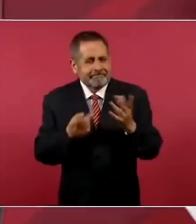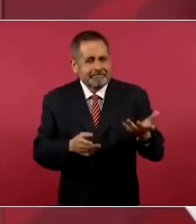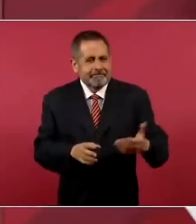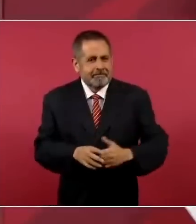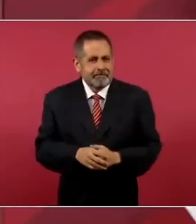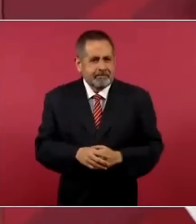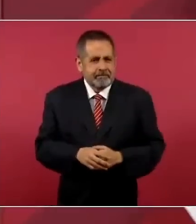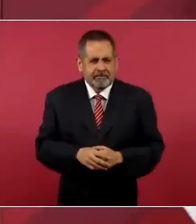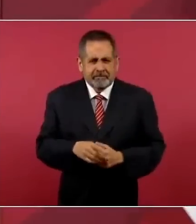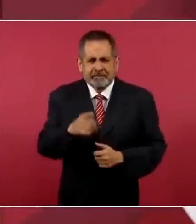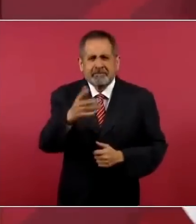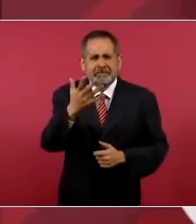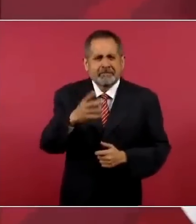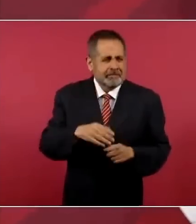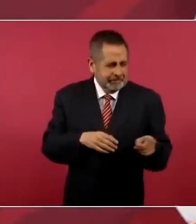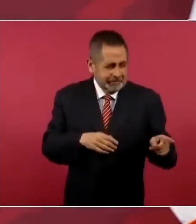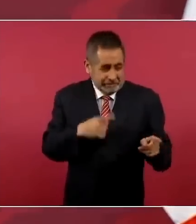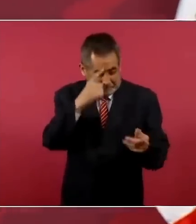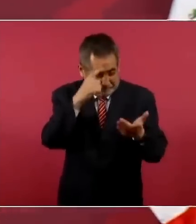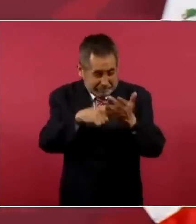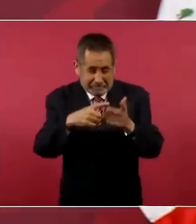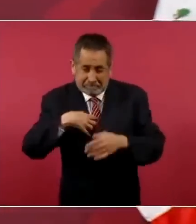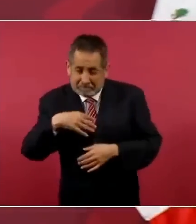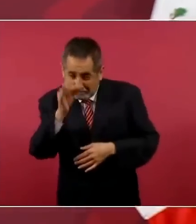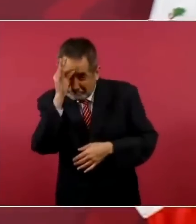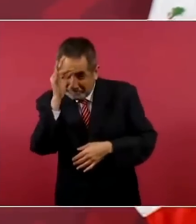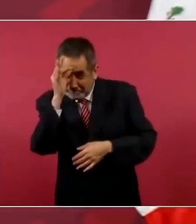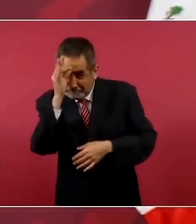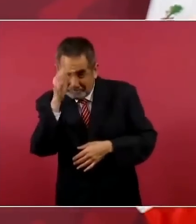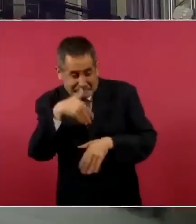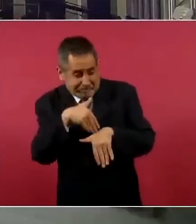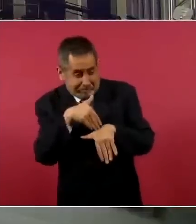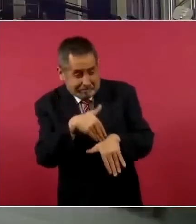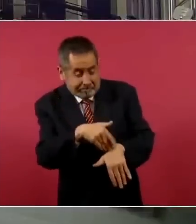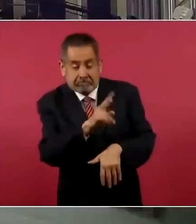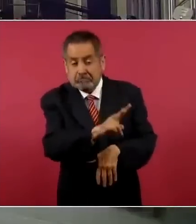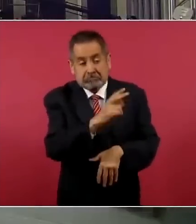¿Y qué hace? Pues ando buscando al tonto que se los crea.